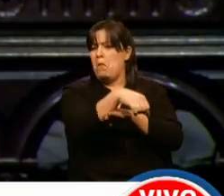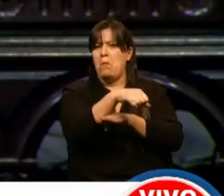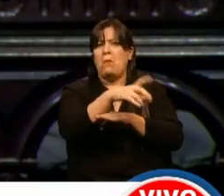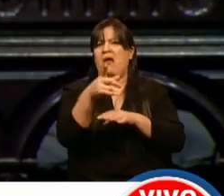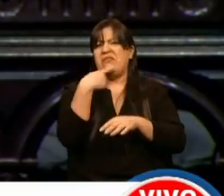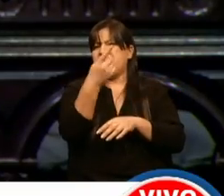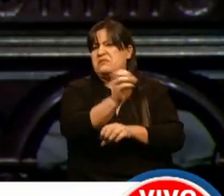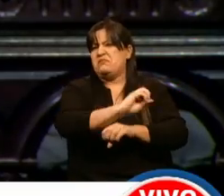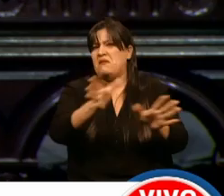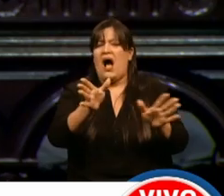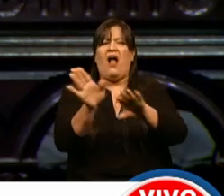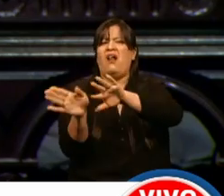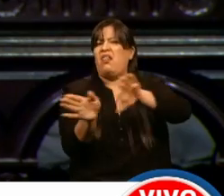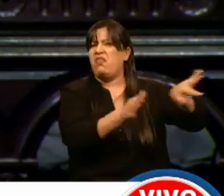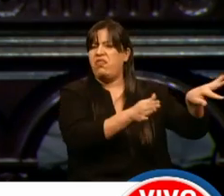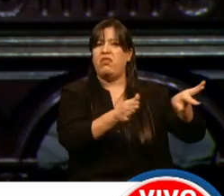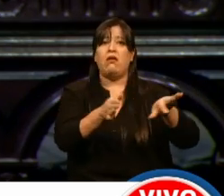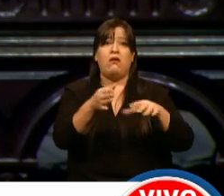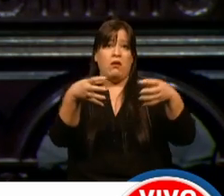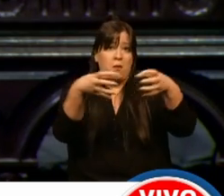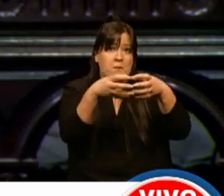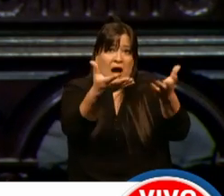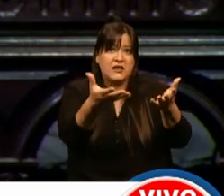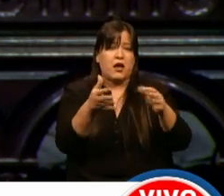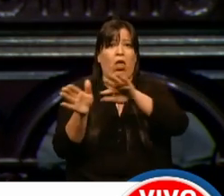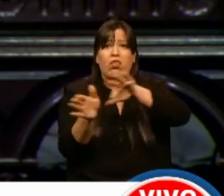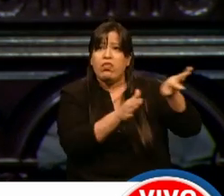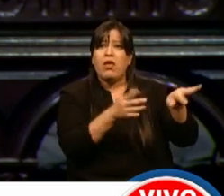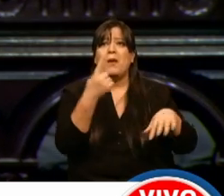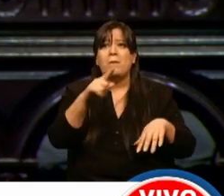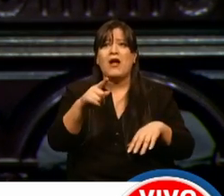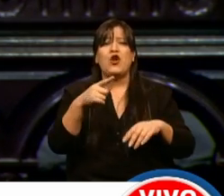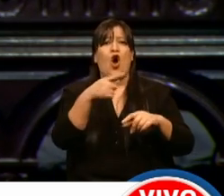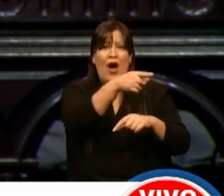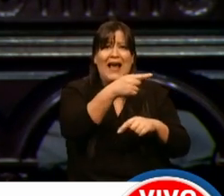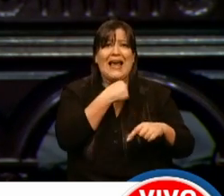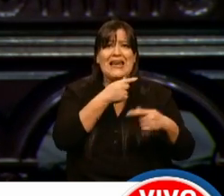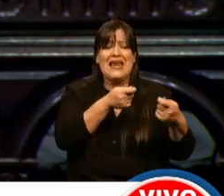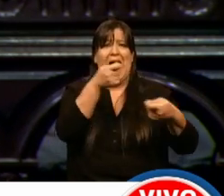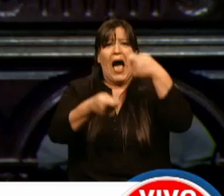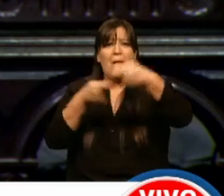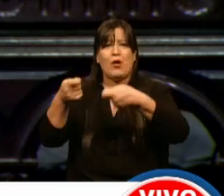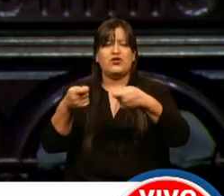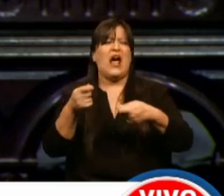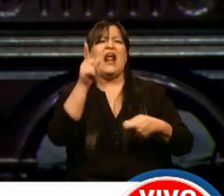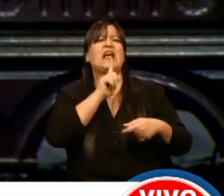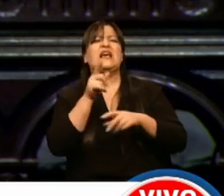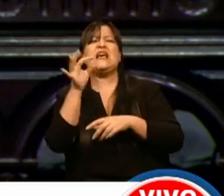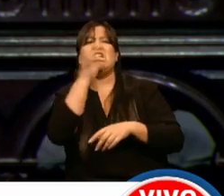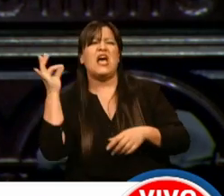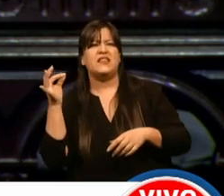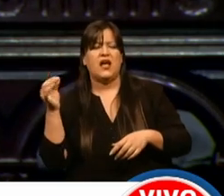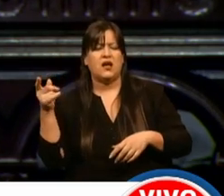los corre el costado partido centenario corrió al costado cuando va a tratar de aportar para generar la gobernabilidad